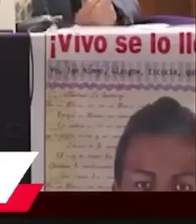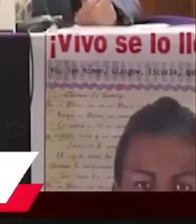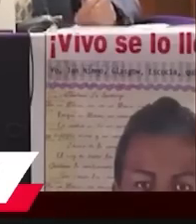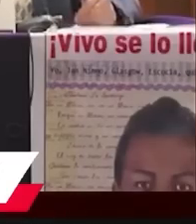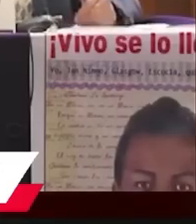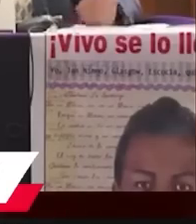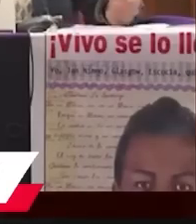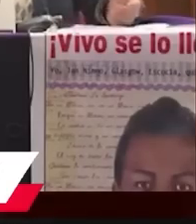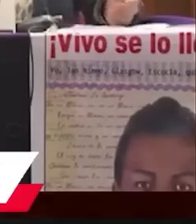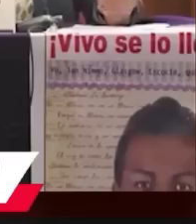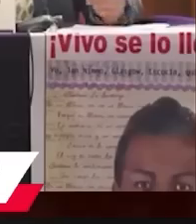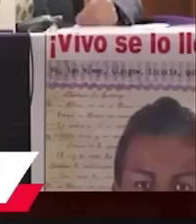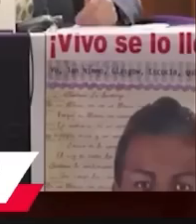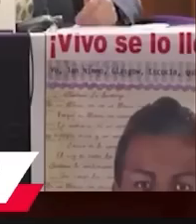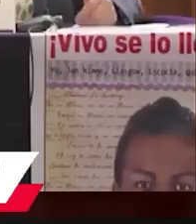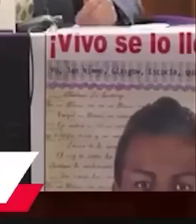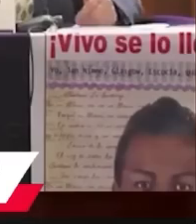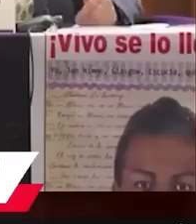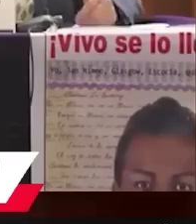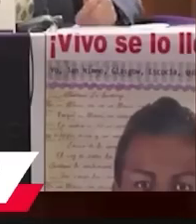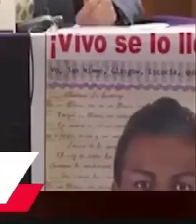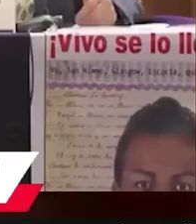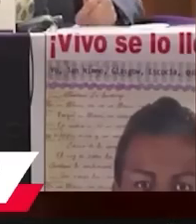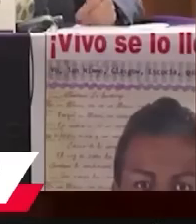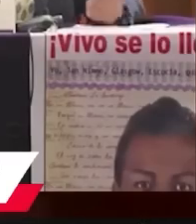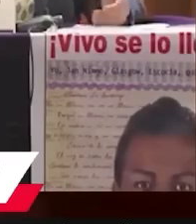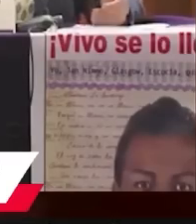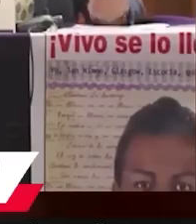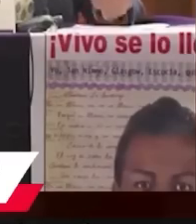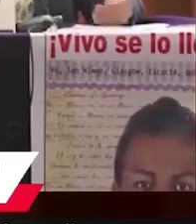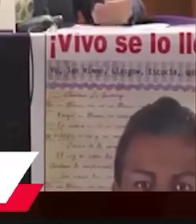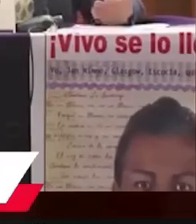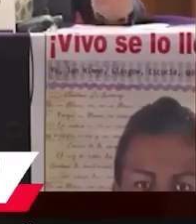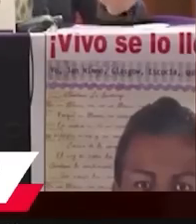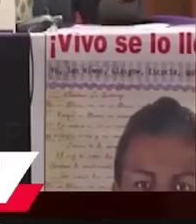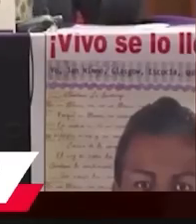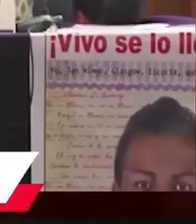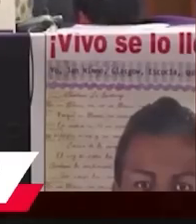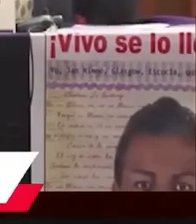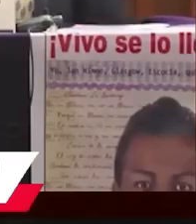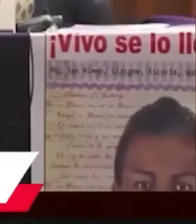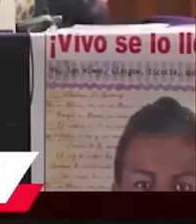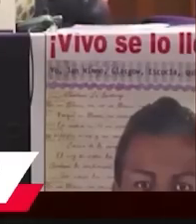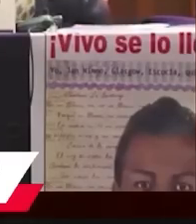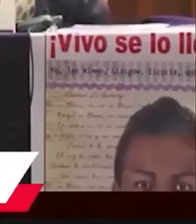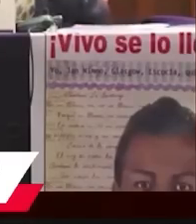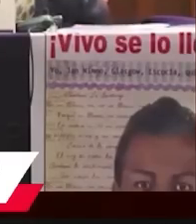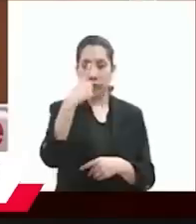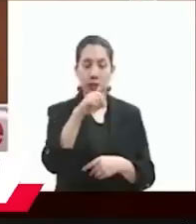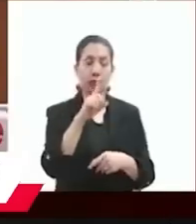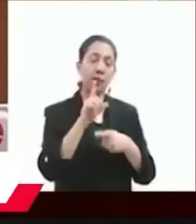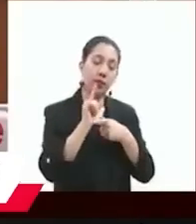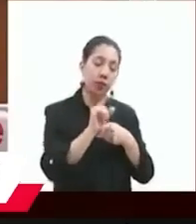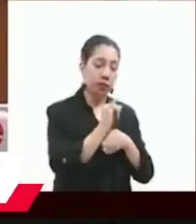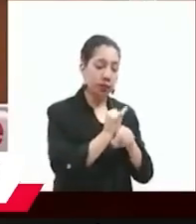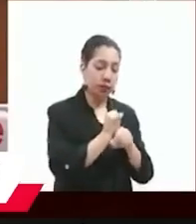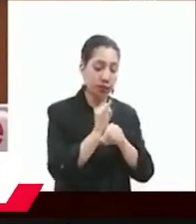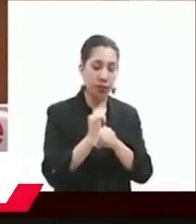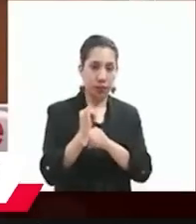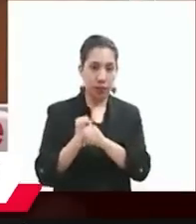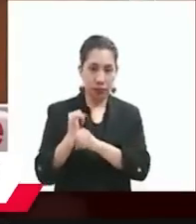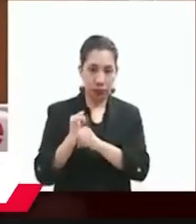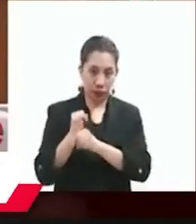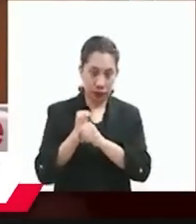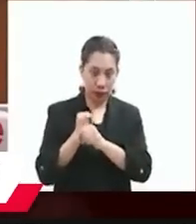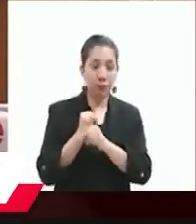pues no los dan a conocer además Carlos berisstein habló de varias contradicciones de la propia secretaría de la defensa